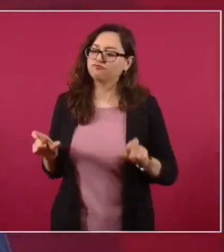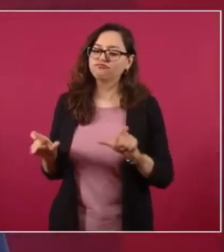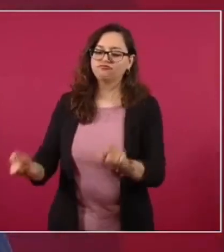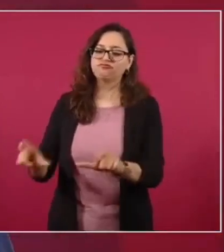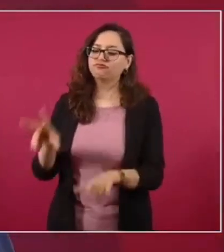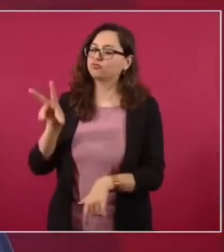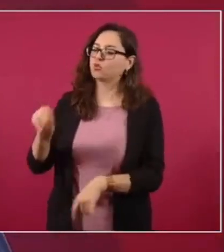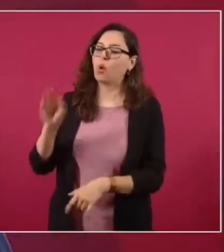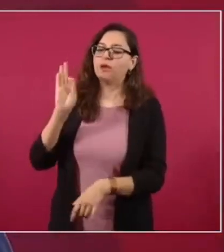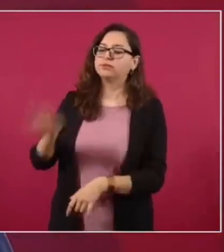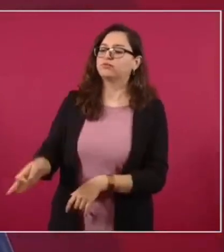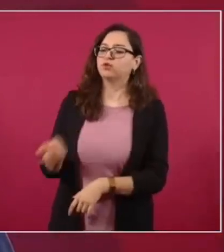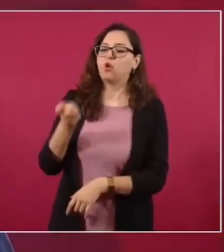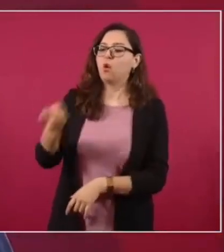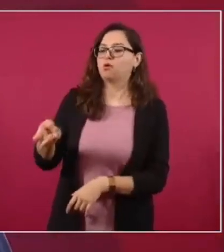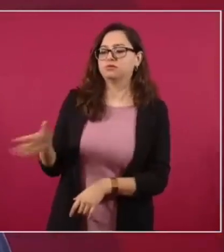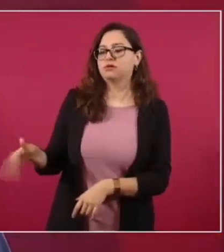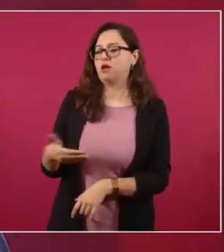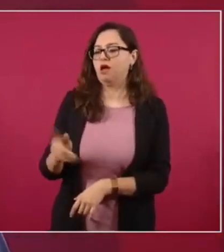embargos.